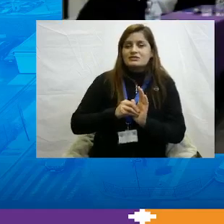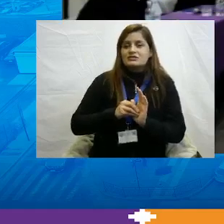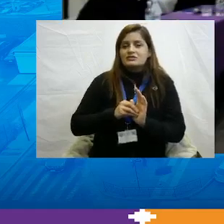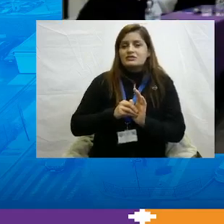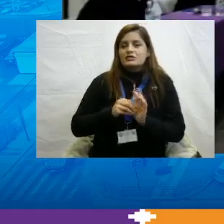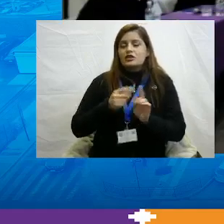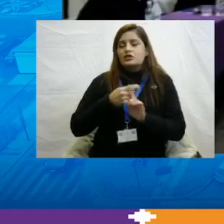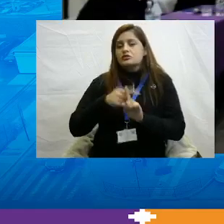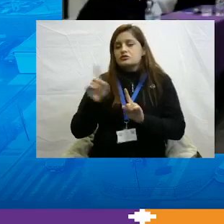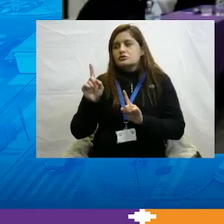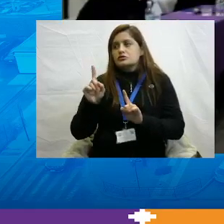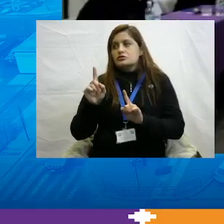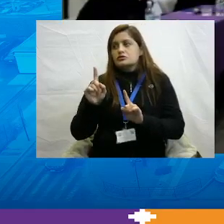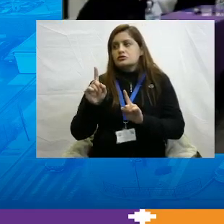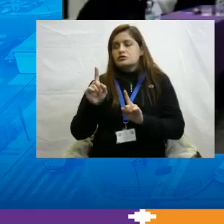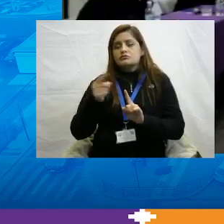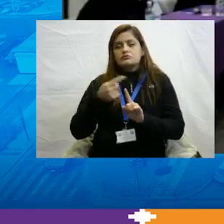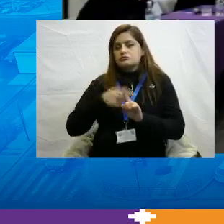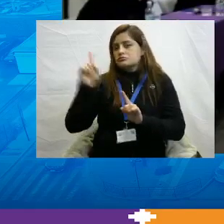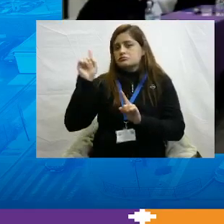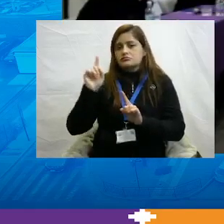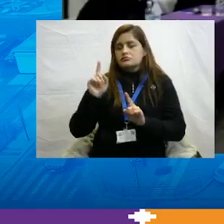correspondientes a 2.616.000 pesos.